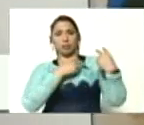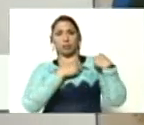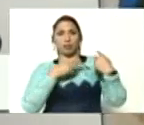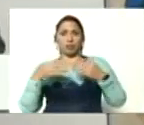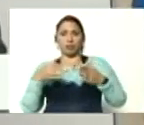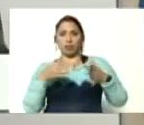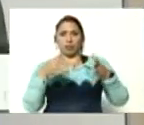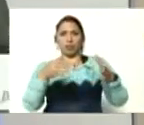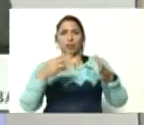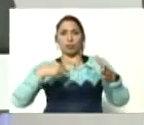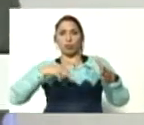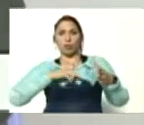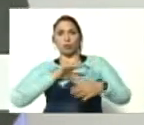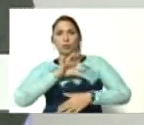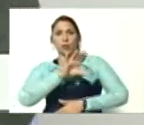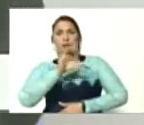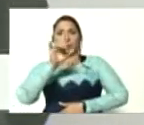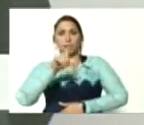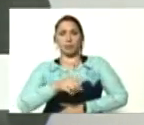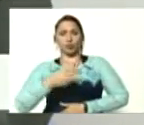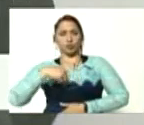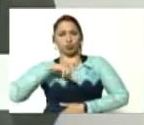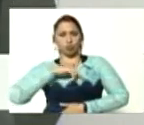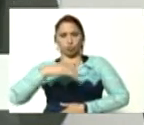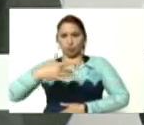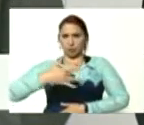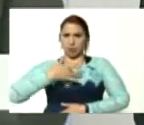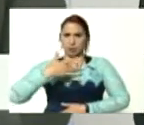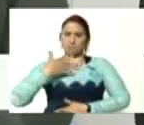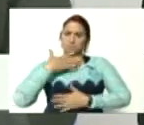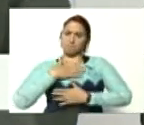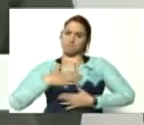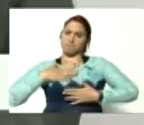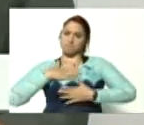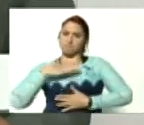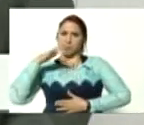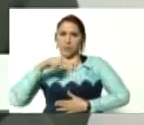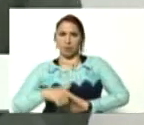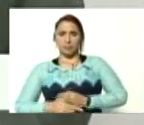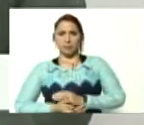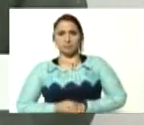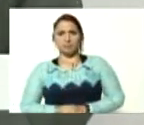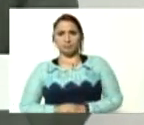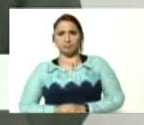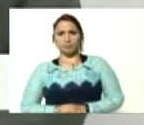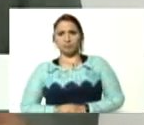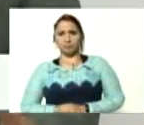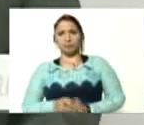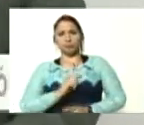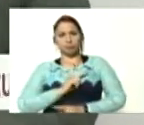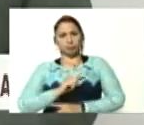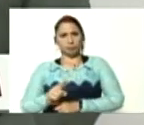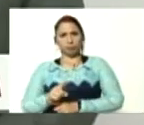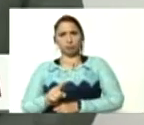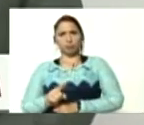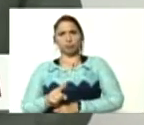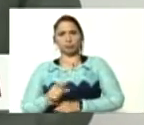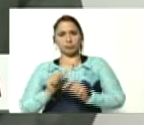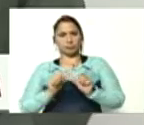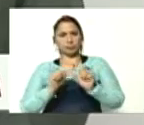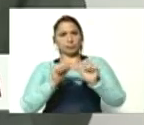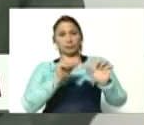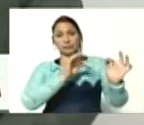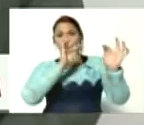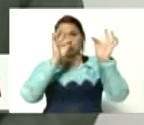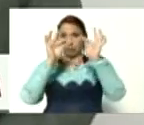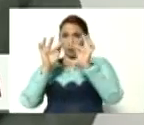país. Realmente nos sentimos muy satisfechos también de esa hermandad que se ha construido siguiendo los legados